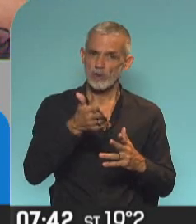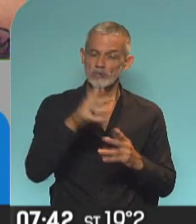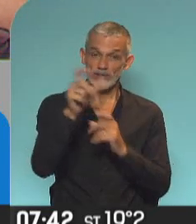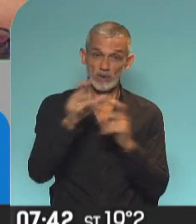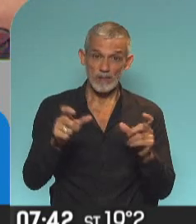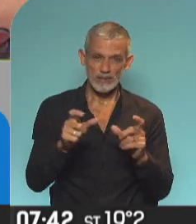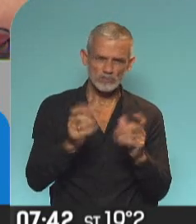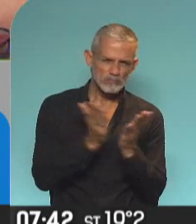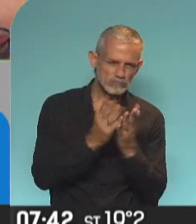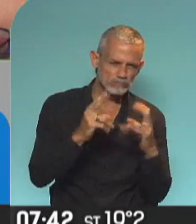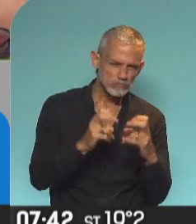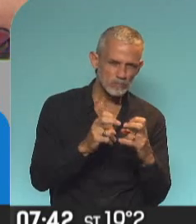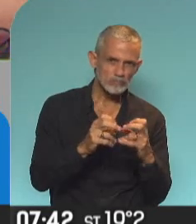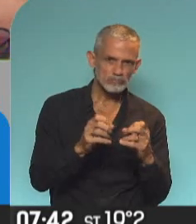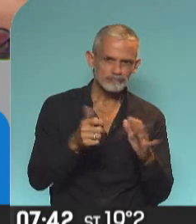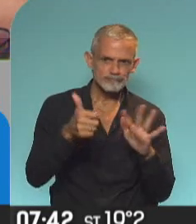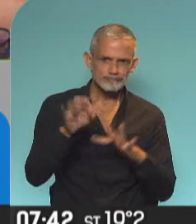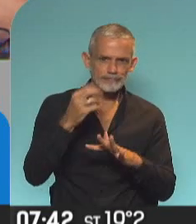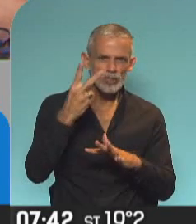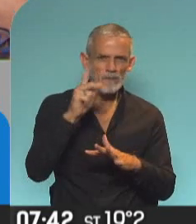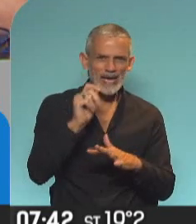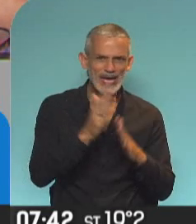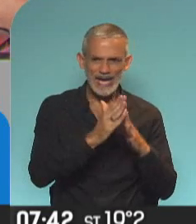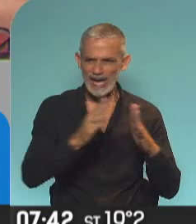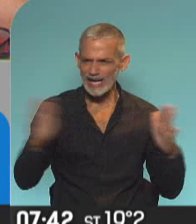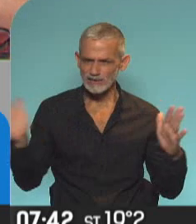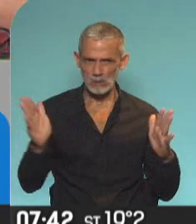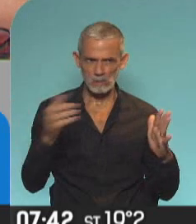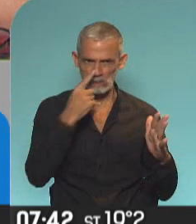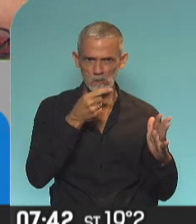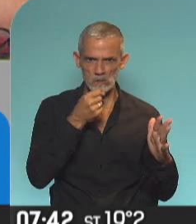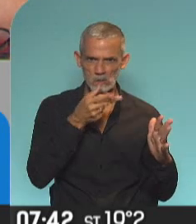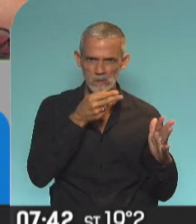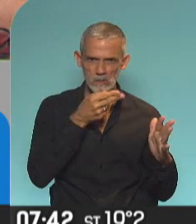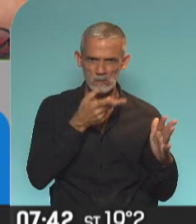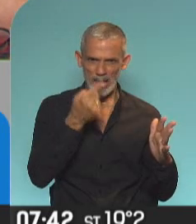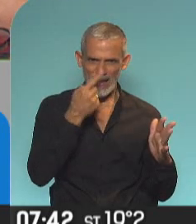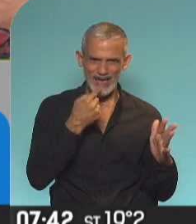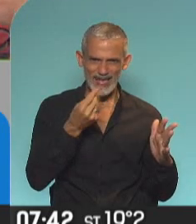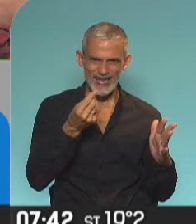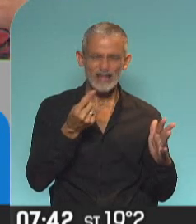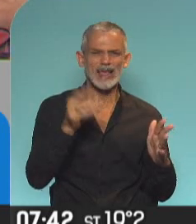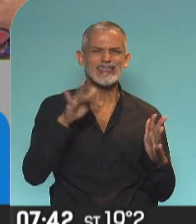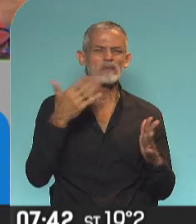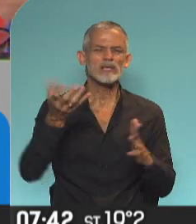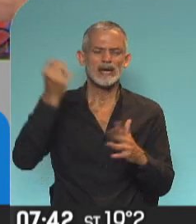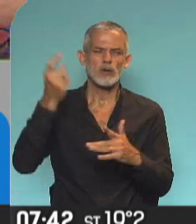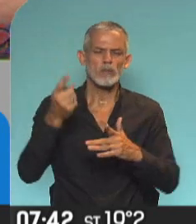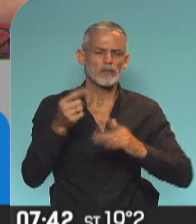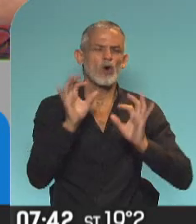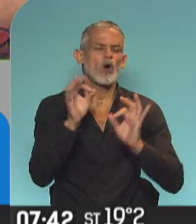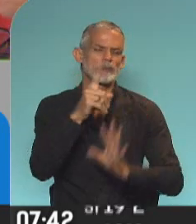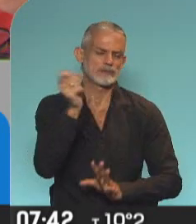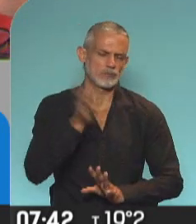pacientes estudiados estaban hasta 60 días con estos síntomas. Luego lo recuperaban ad integrum, es